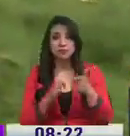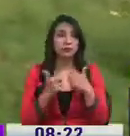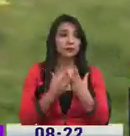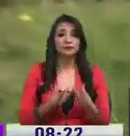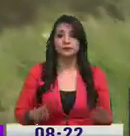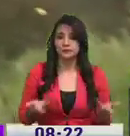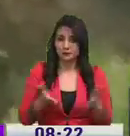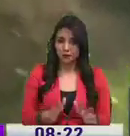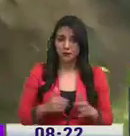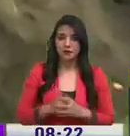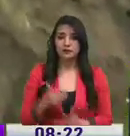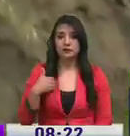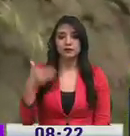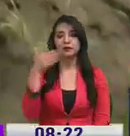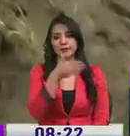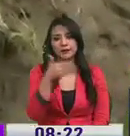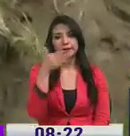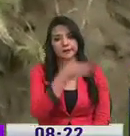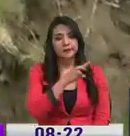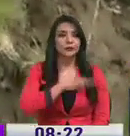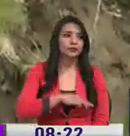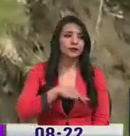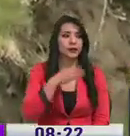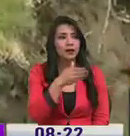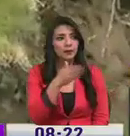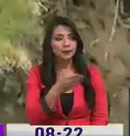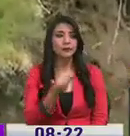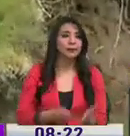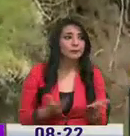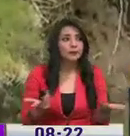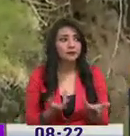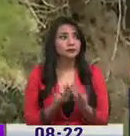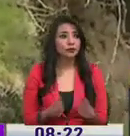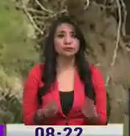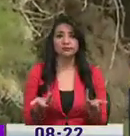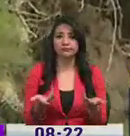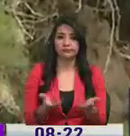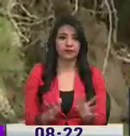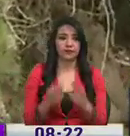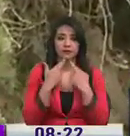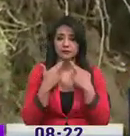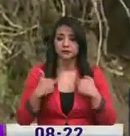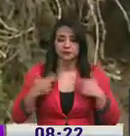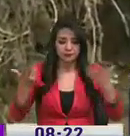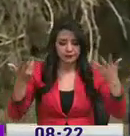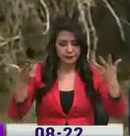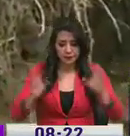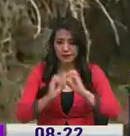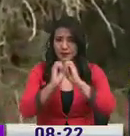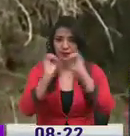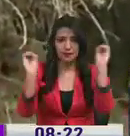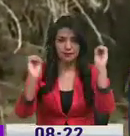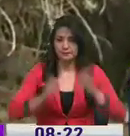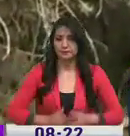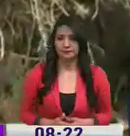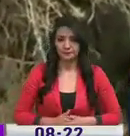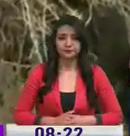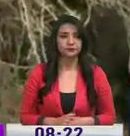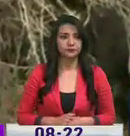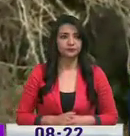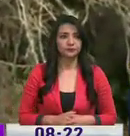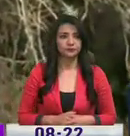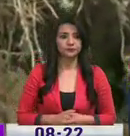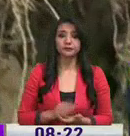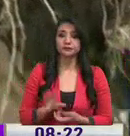Hemos ido a cada rato a ver qué pasa, pero no hemos tenido, y esa es la respuesta, no hemos tenido hasta el día de hoy nada. Adicional a